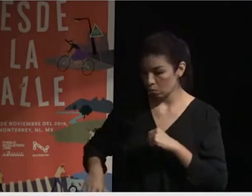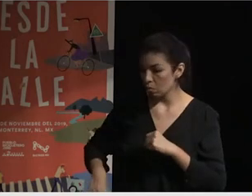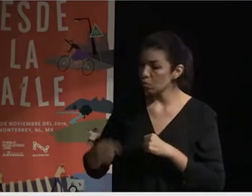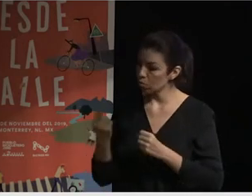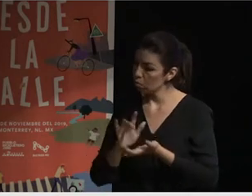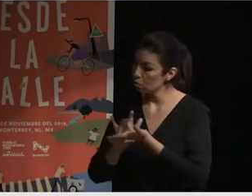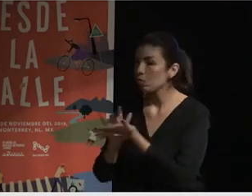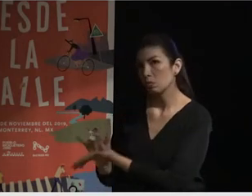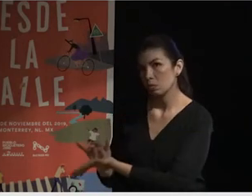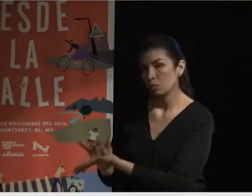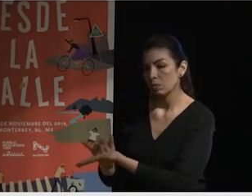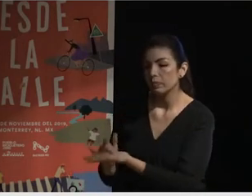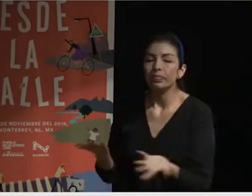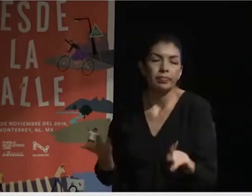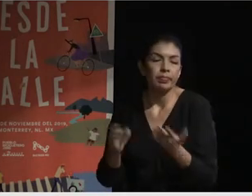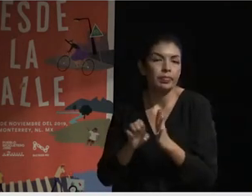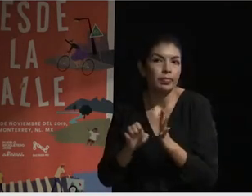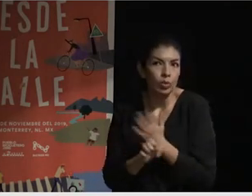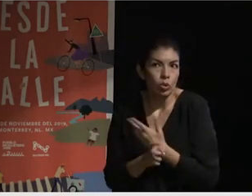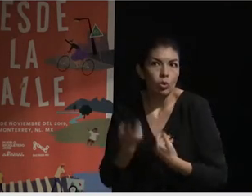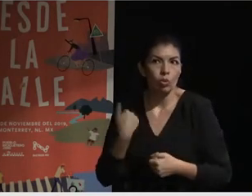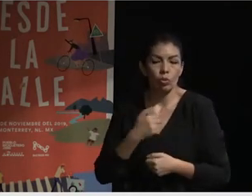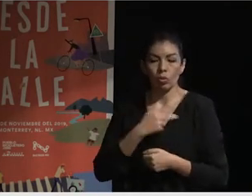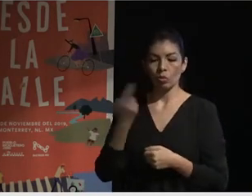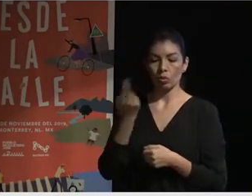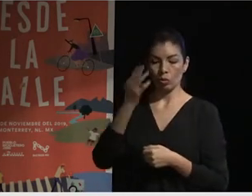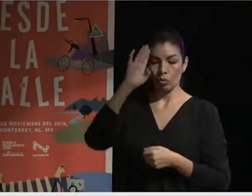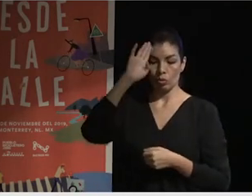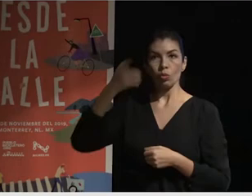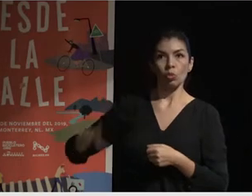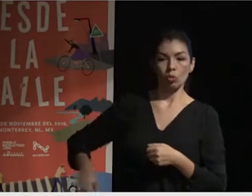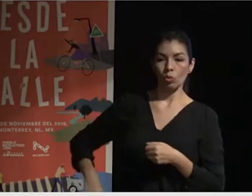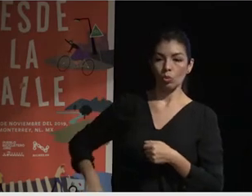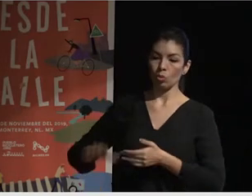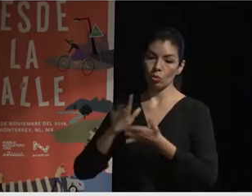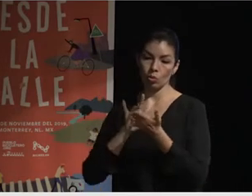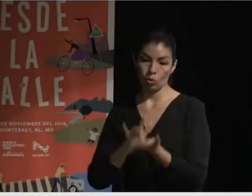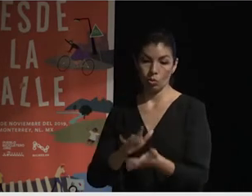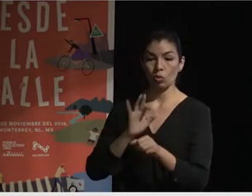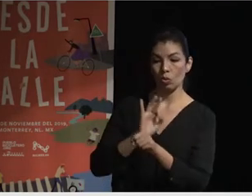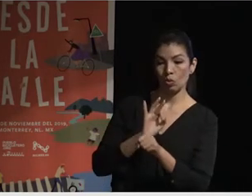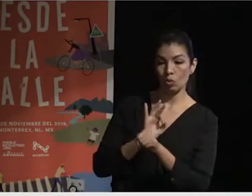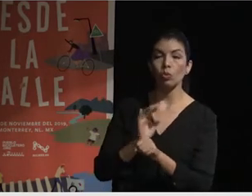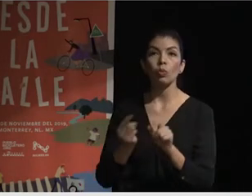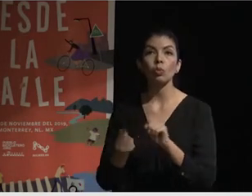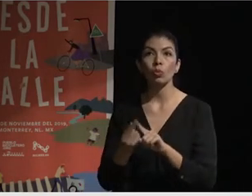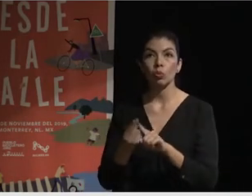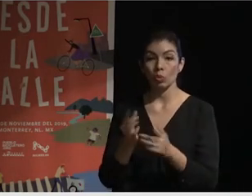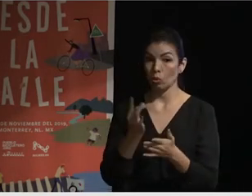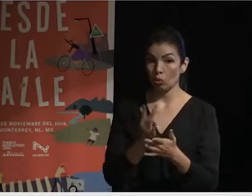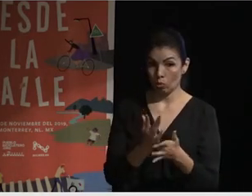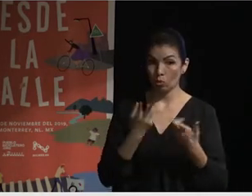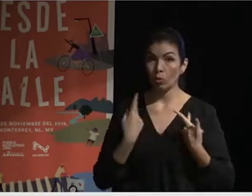pero ¿para quién? ¿No? Entonces justo ahí creo que la parte de los movimientos sociales urbanos es muy fuerte, es muy connotada, ya